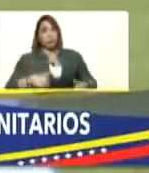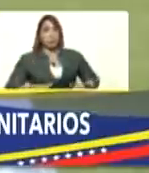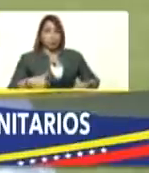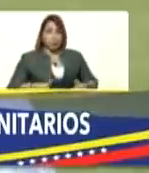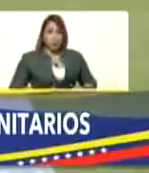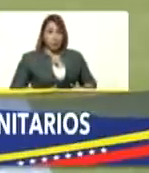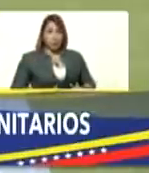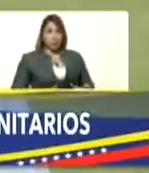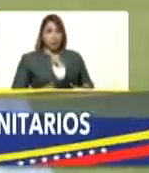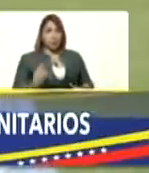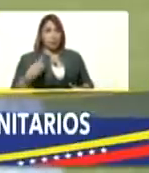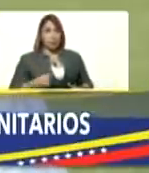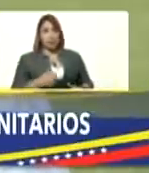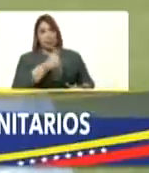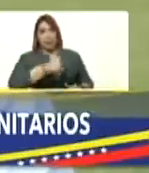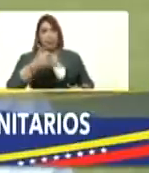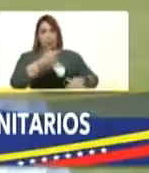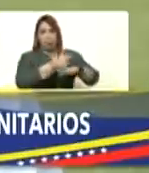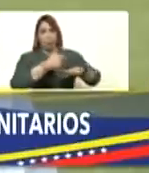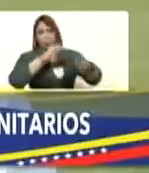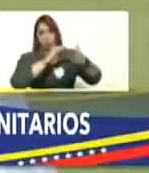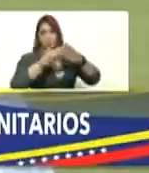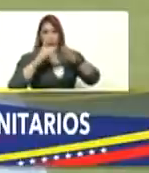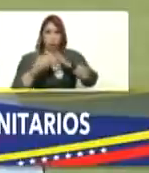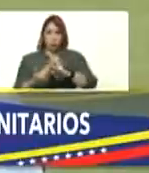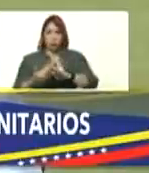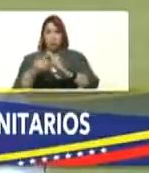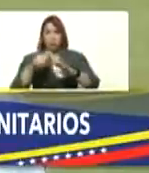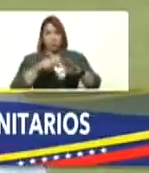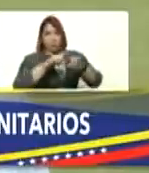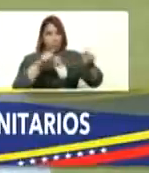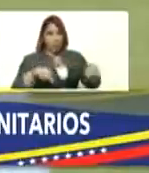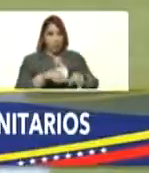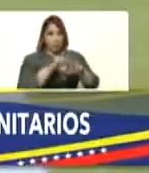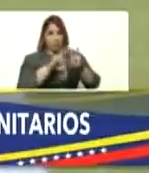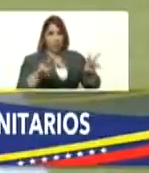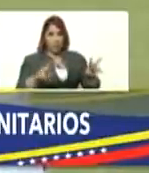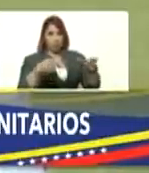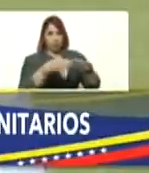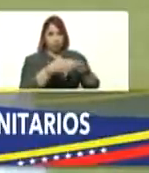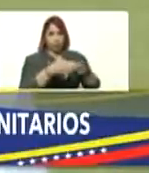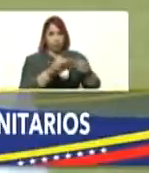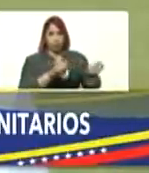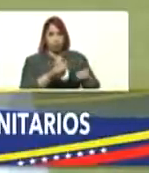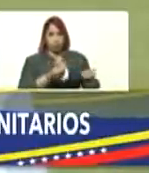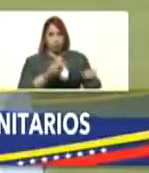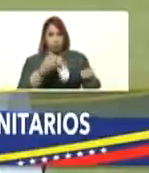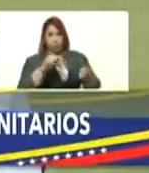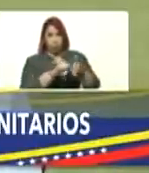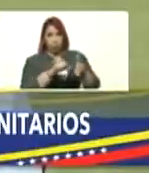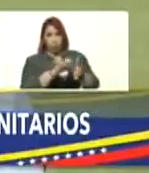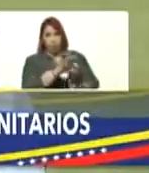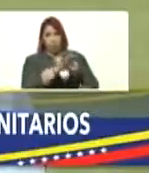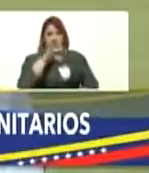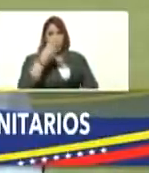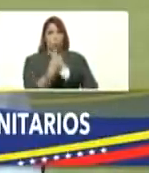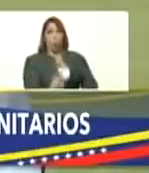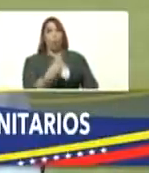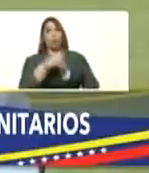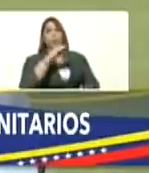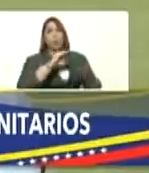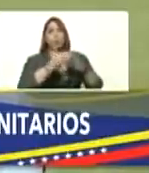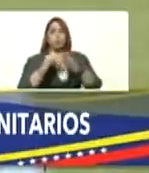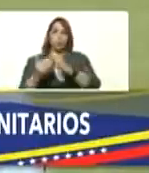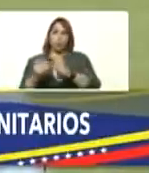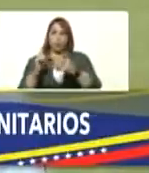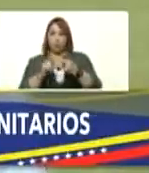por cada gobierno comunitario, es decir, por cada cuadrante de paz, un equipo coordinador donde se eligió a un comunero, donde se